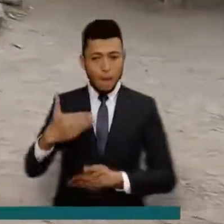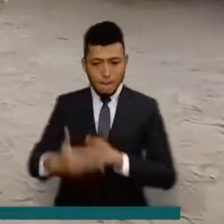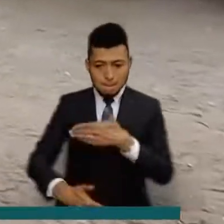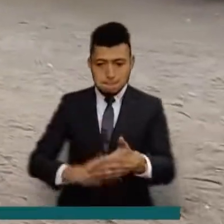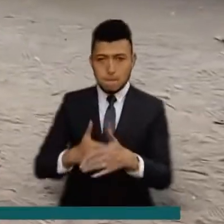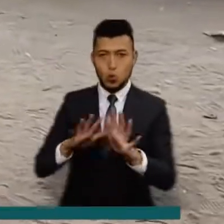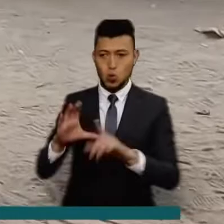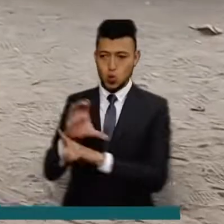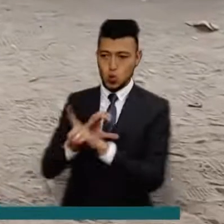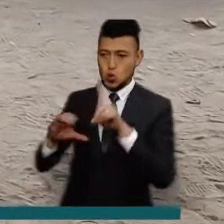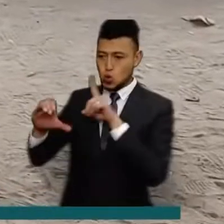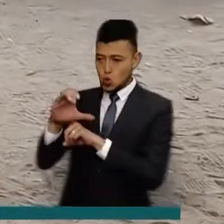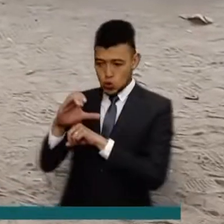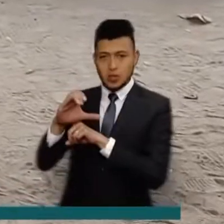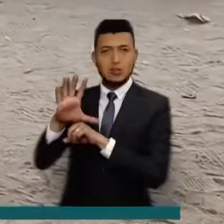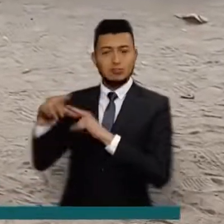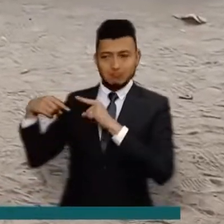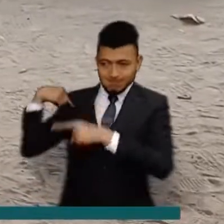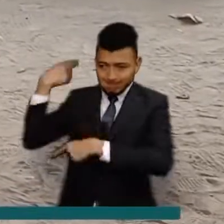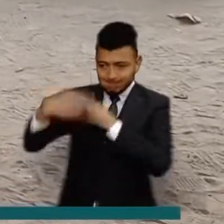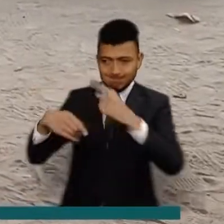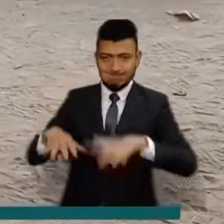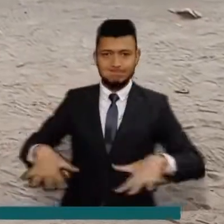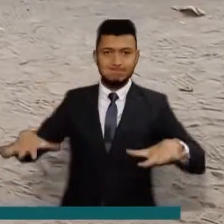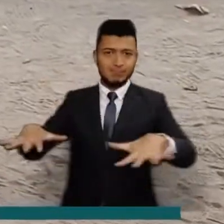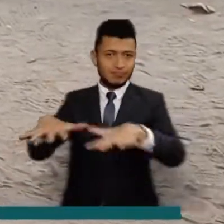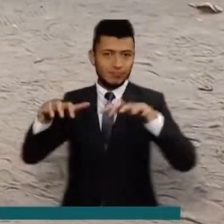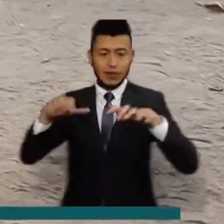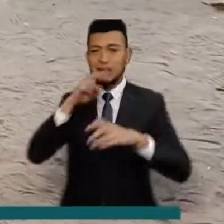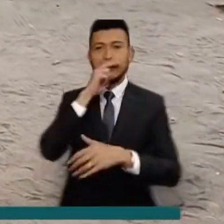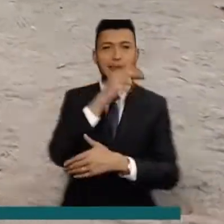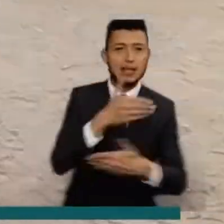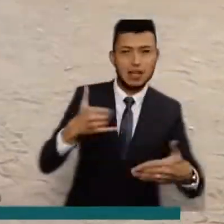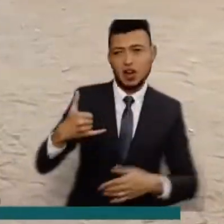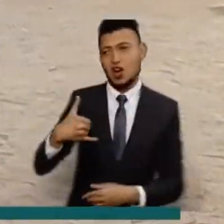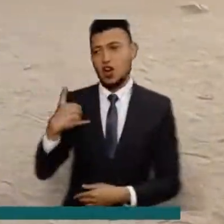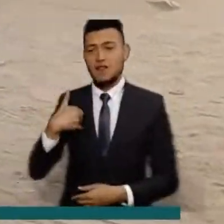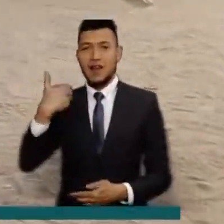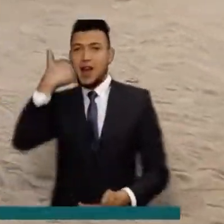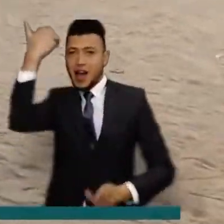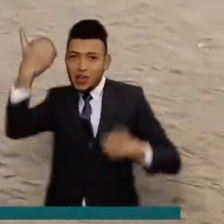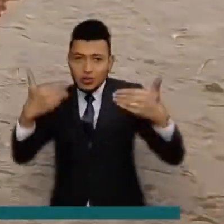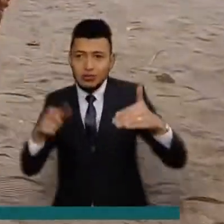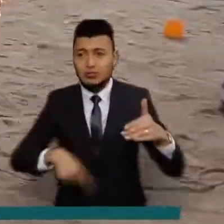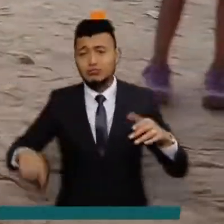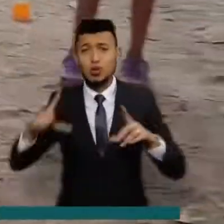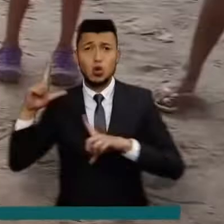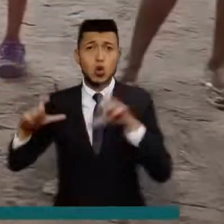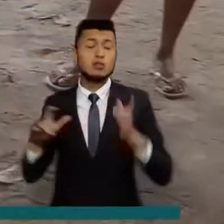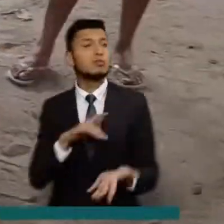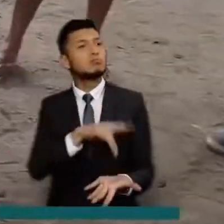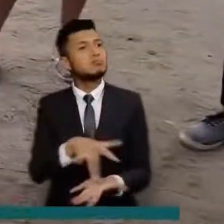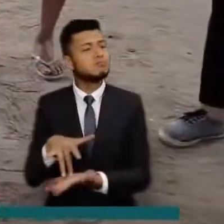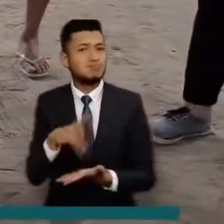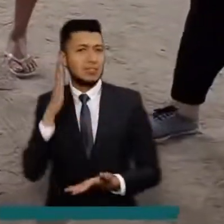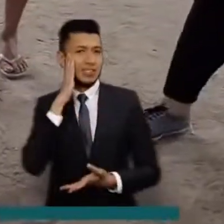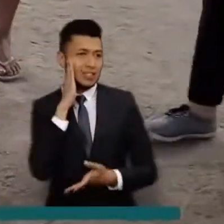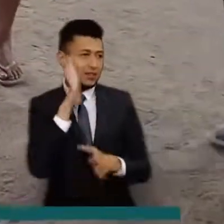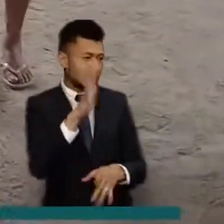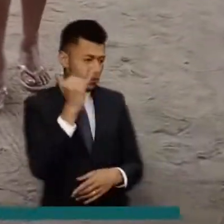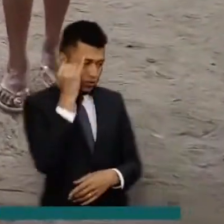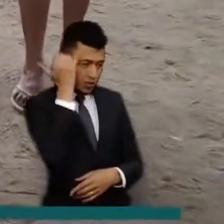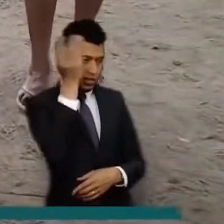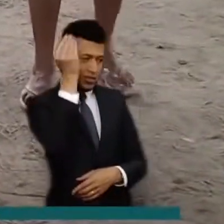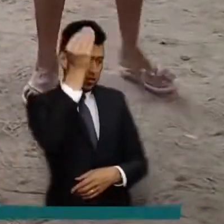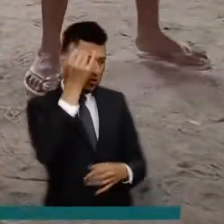Dentro del proceso de rescate de nuestra cultura y tradiciones, en este evento los niños, jóvenes, adultos y turistas no solo conocen un poco más